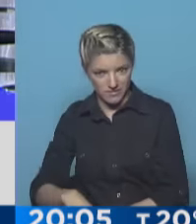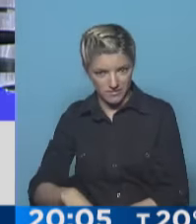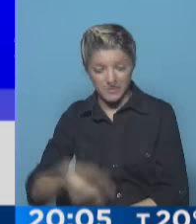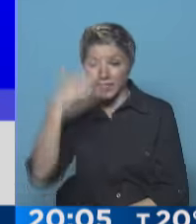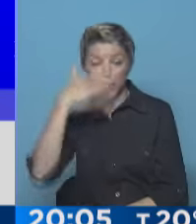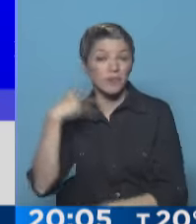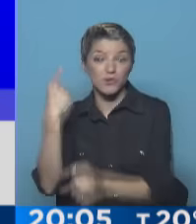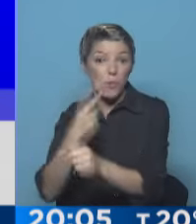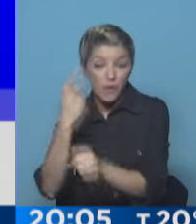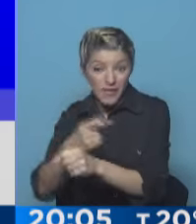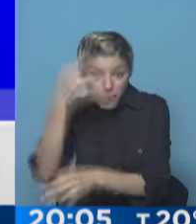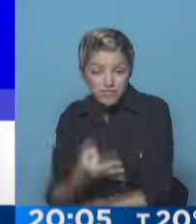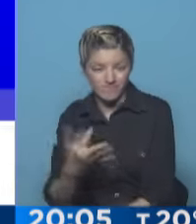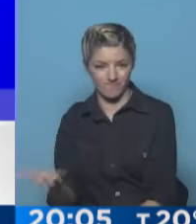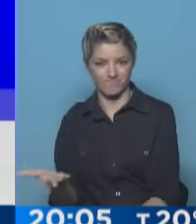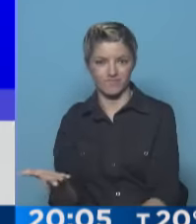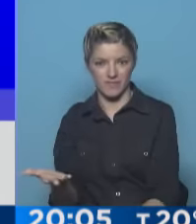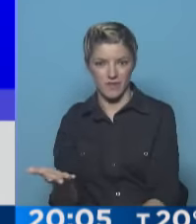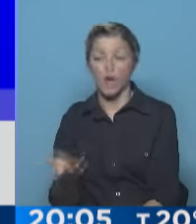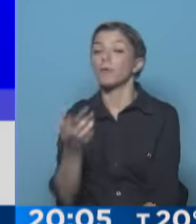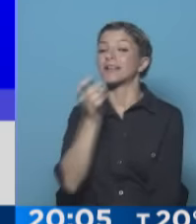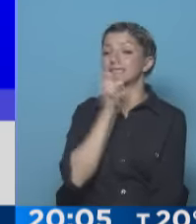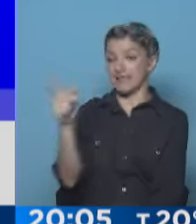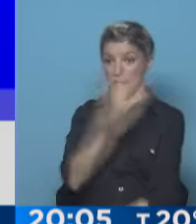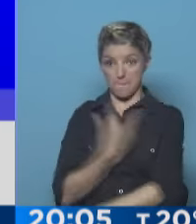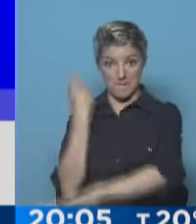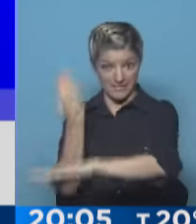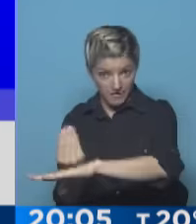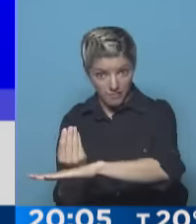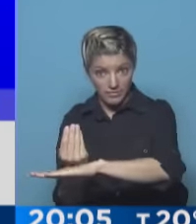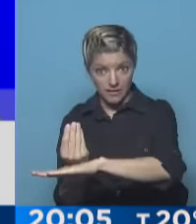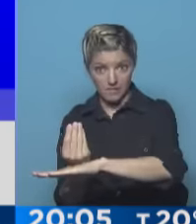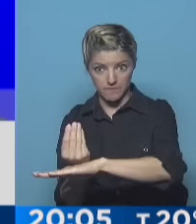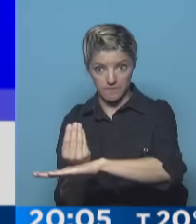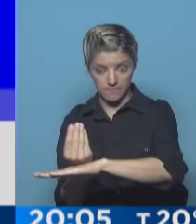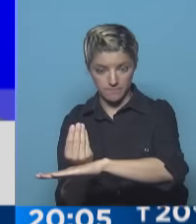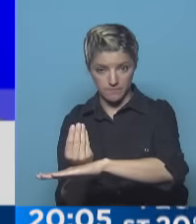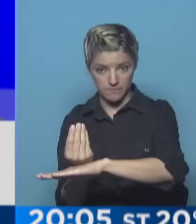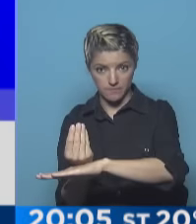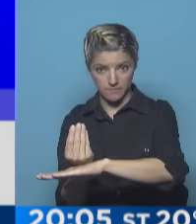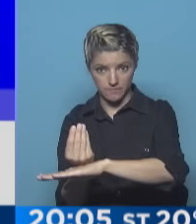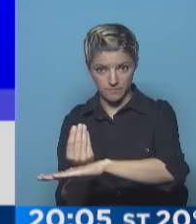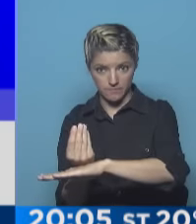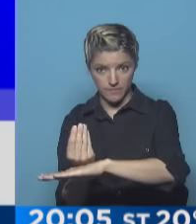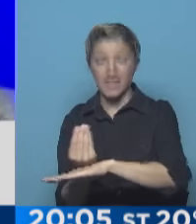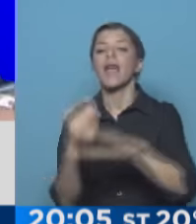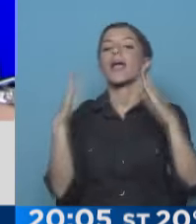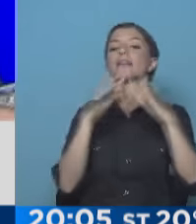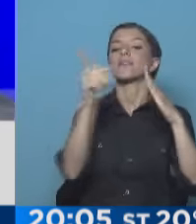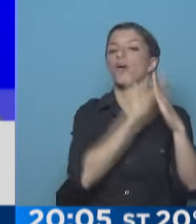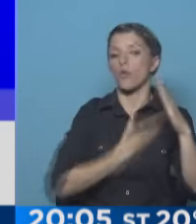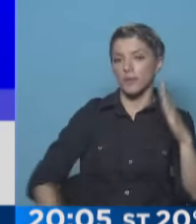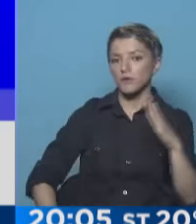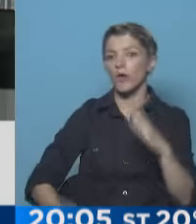hacer porque eventualmente si Mac sería presidente de los argentinos se volvería aupar la casa rosada por un